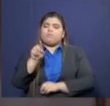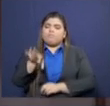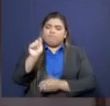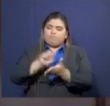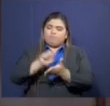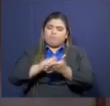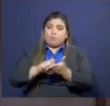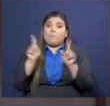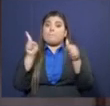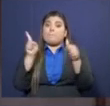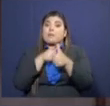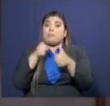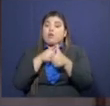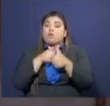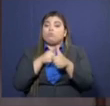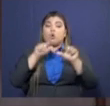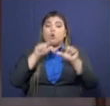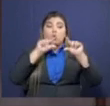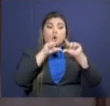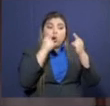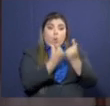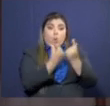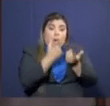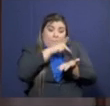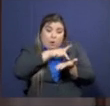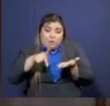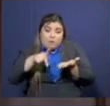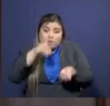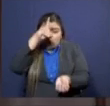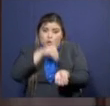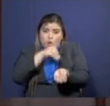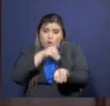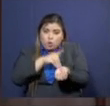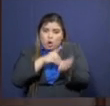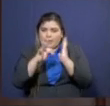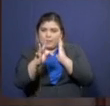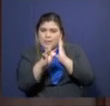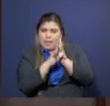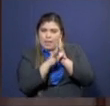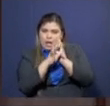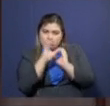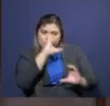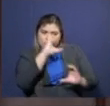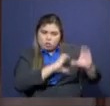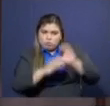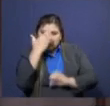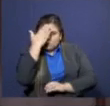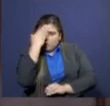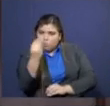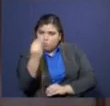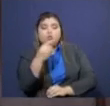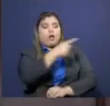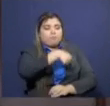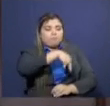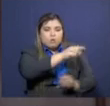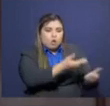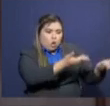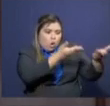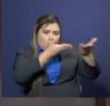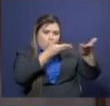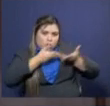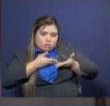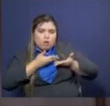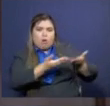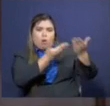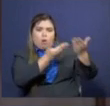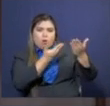a consideraciones técnicas y científicas, con el propósito de salvar la mayor